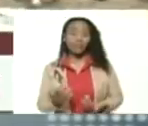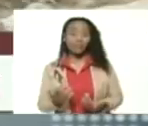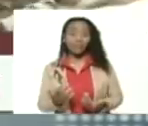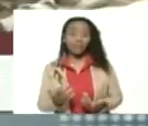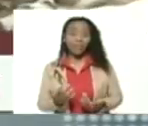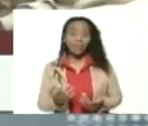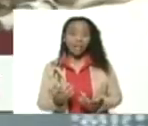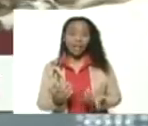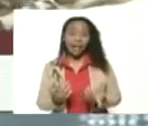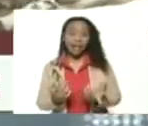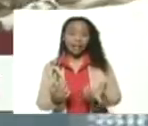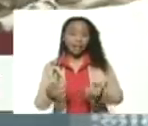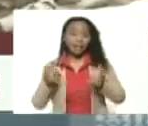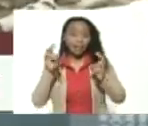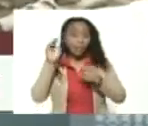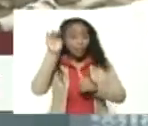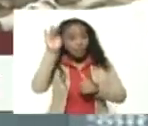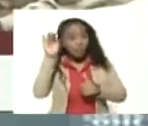para bien y para mal.